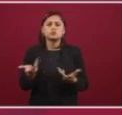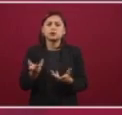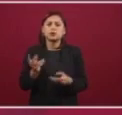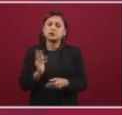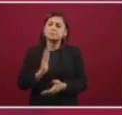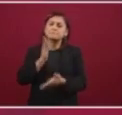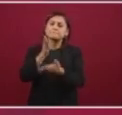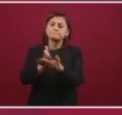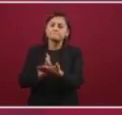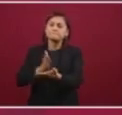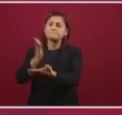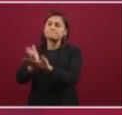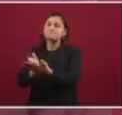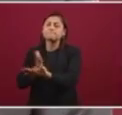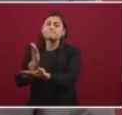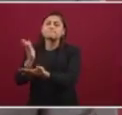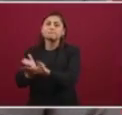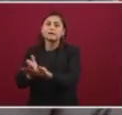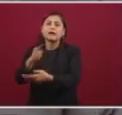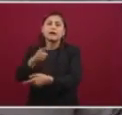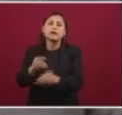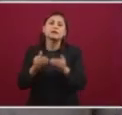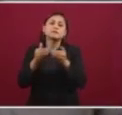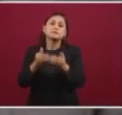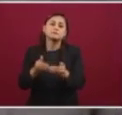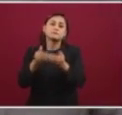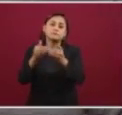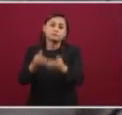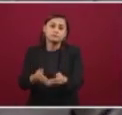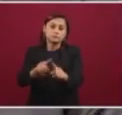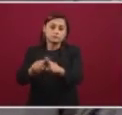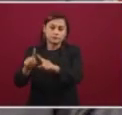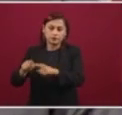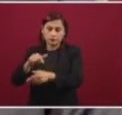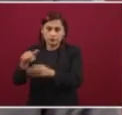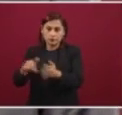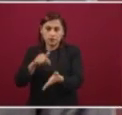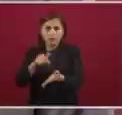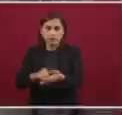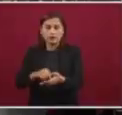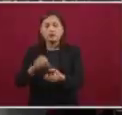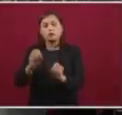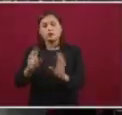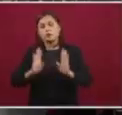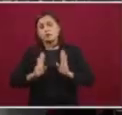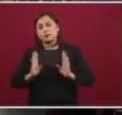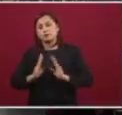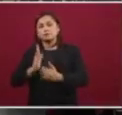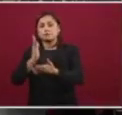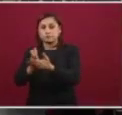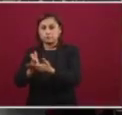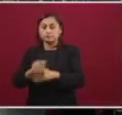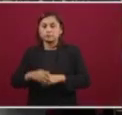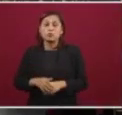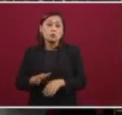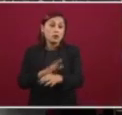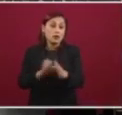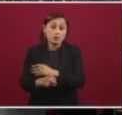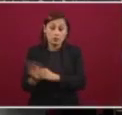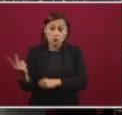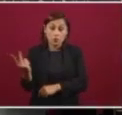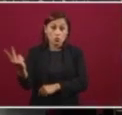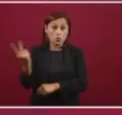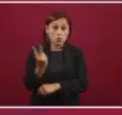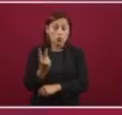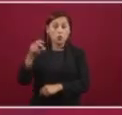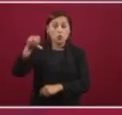zonas navales. Por ejemplo, hoy me acompañaron a la reunión de seguridad de 6 a 7